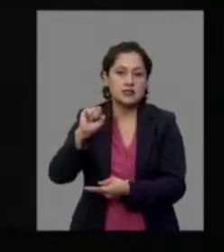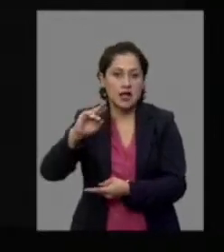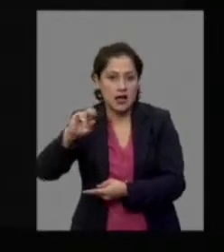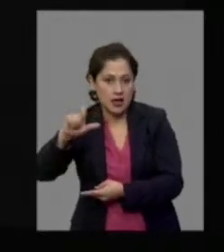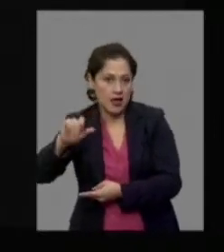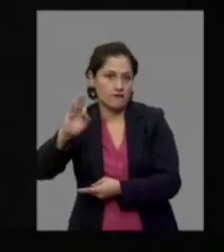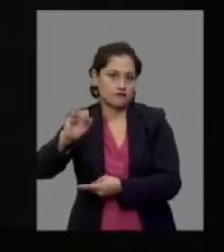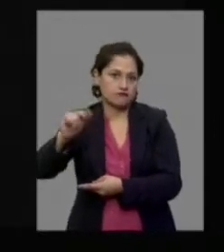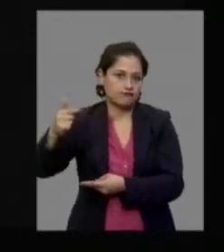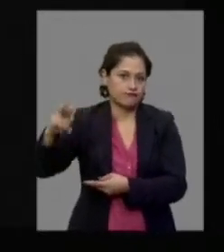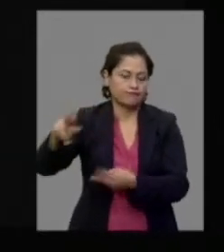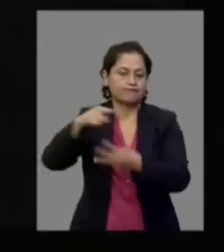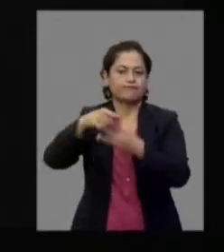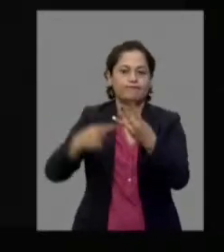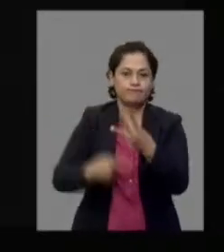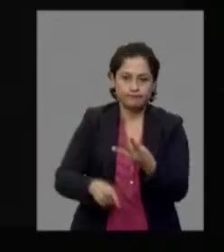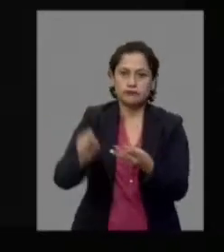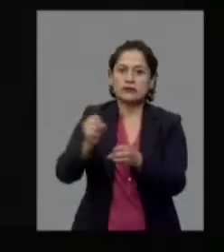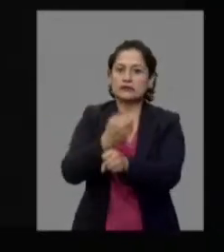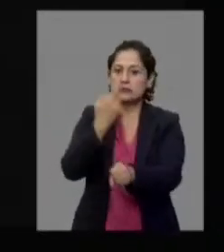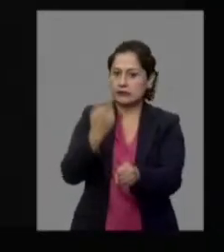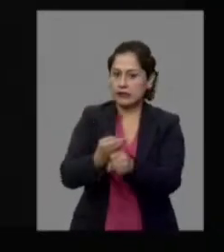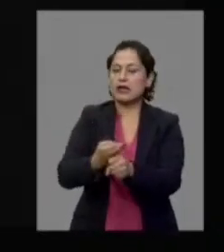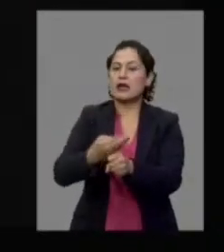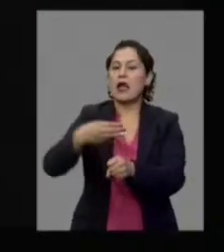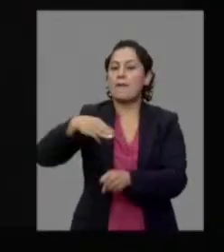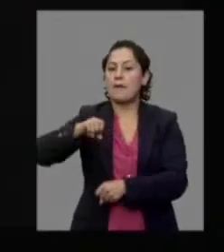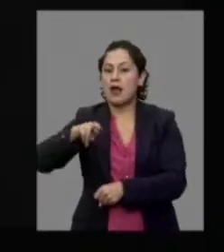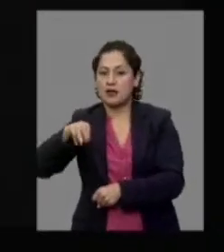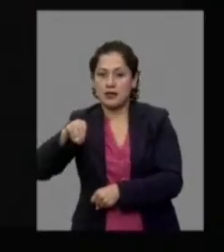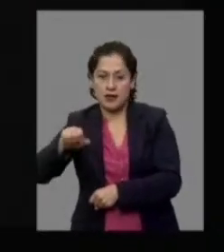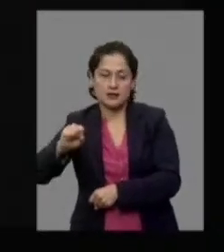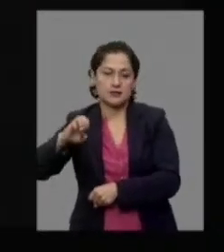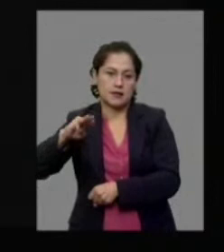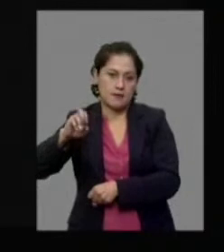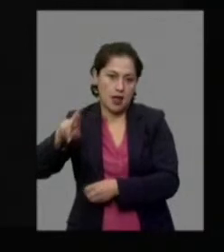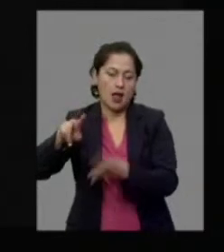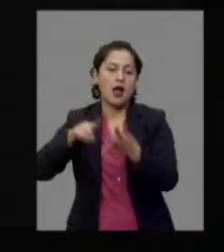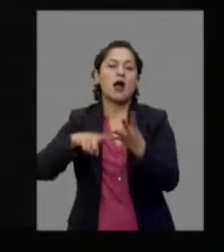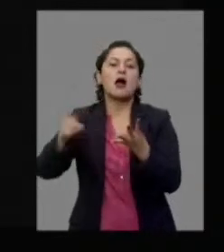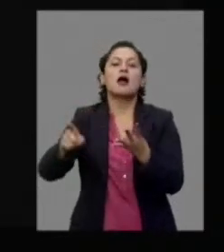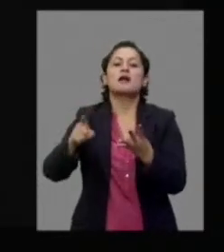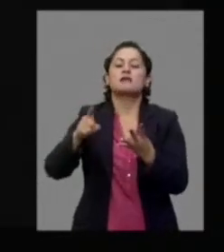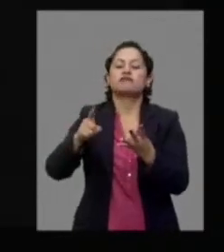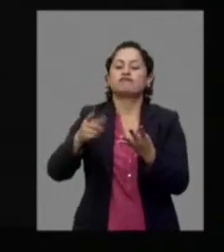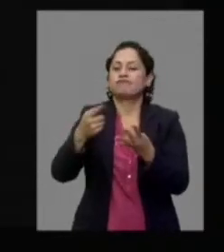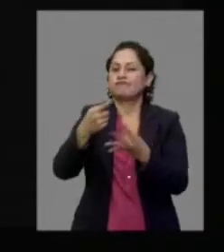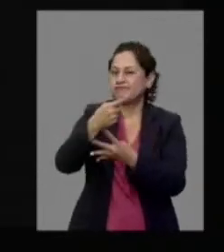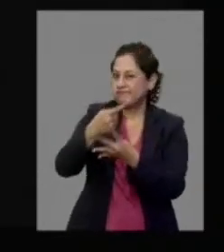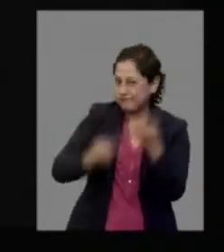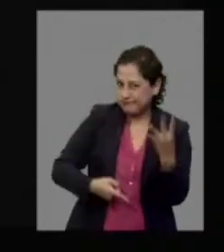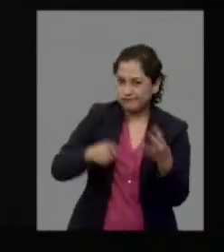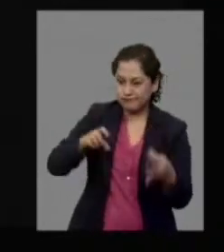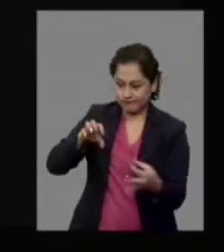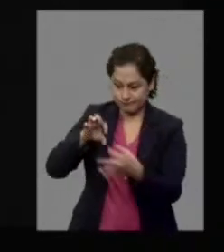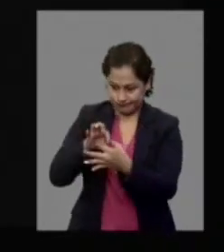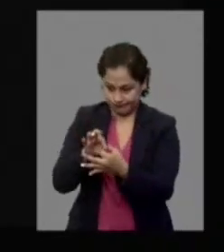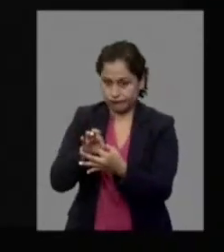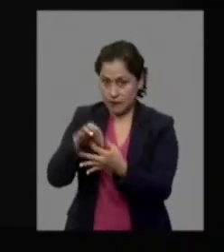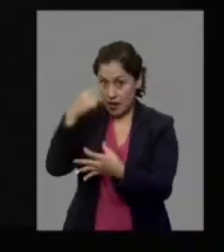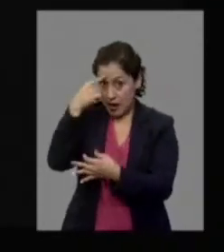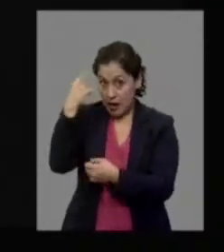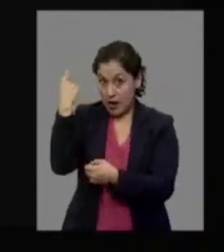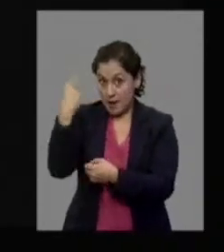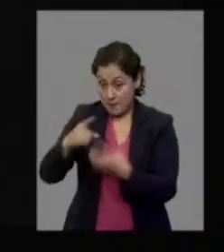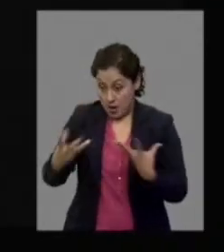Defensa Nacional y de Marina, para poder realmente garantizar estos